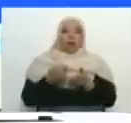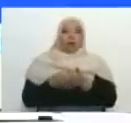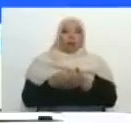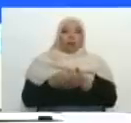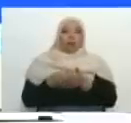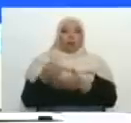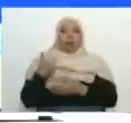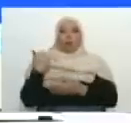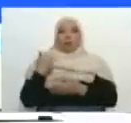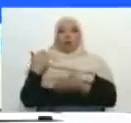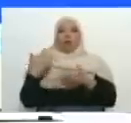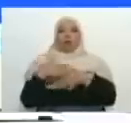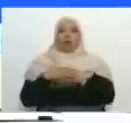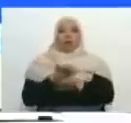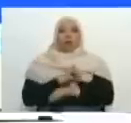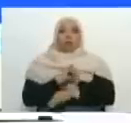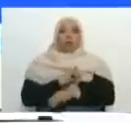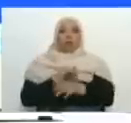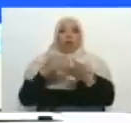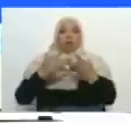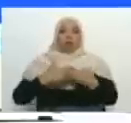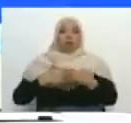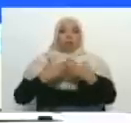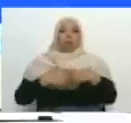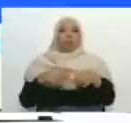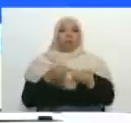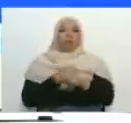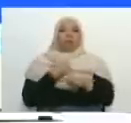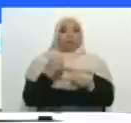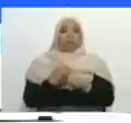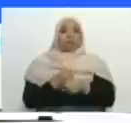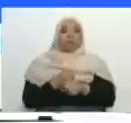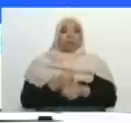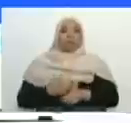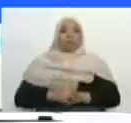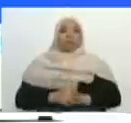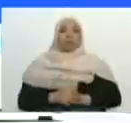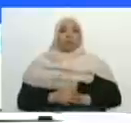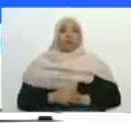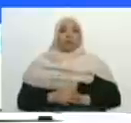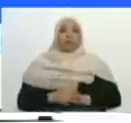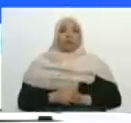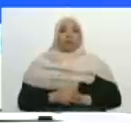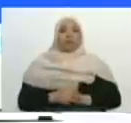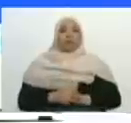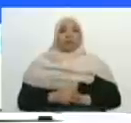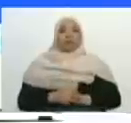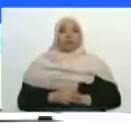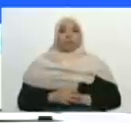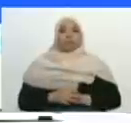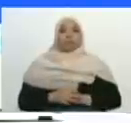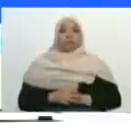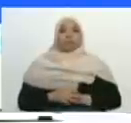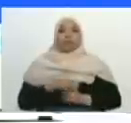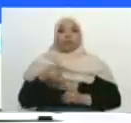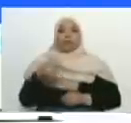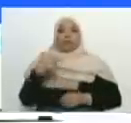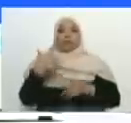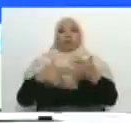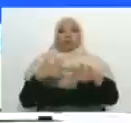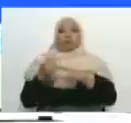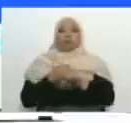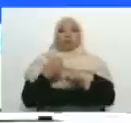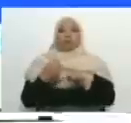con cualquier entidad, empresa. ¿Y quién es el sujeto activo? Esta